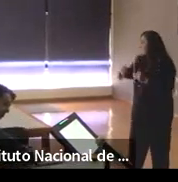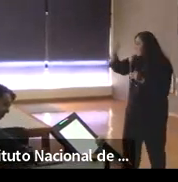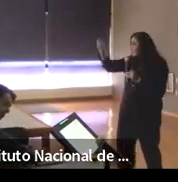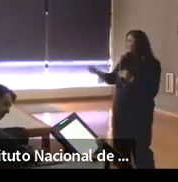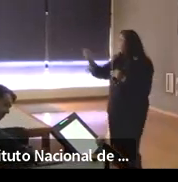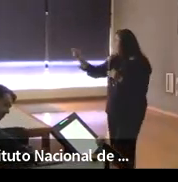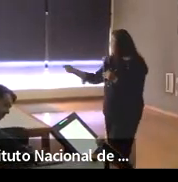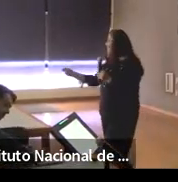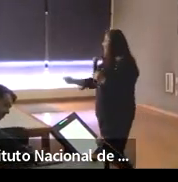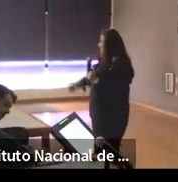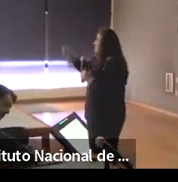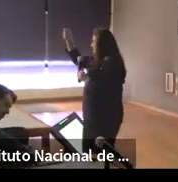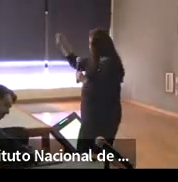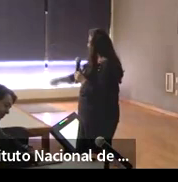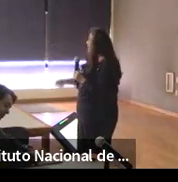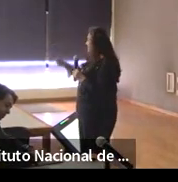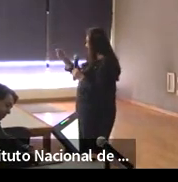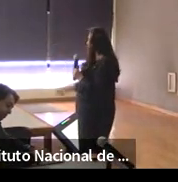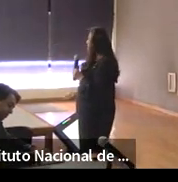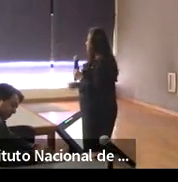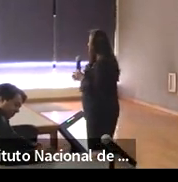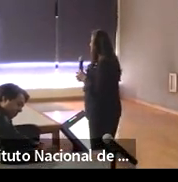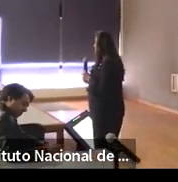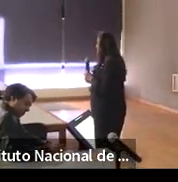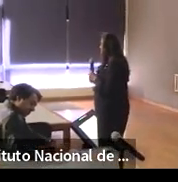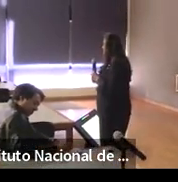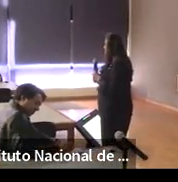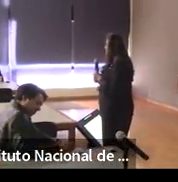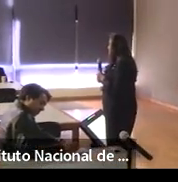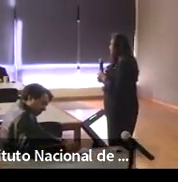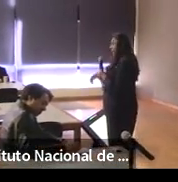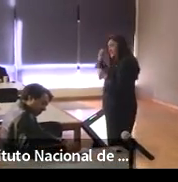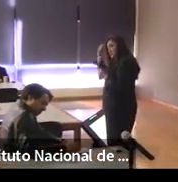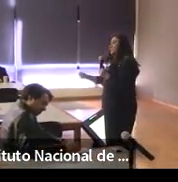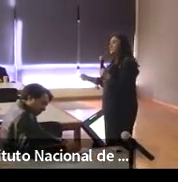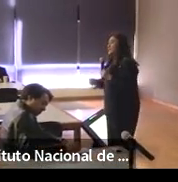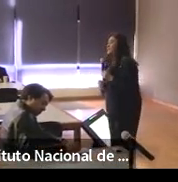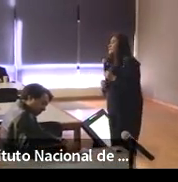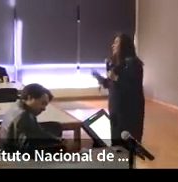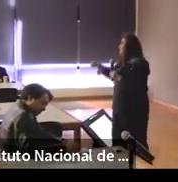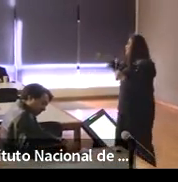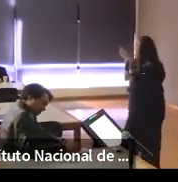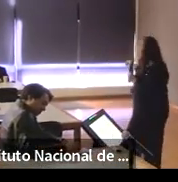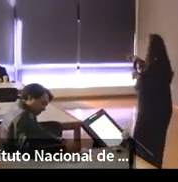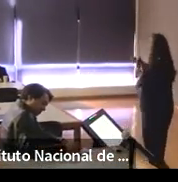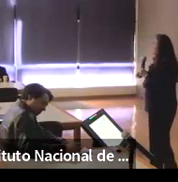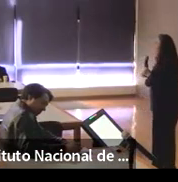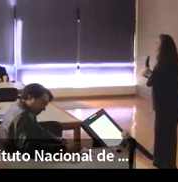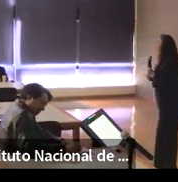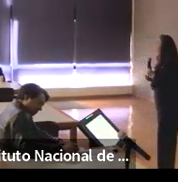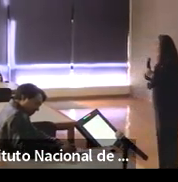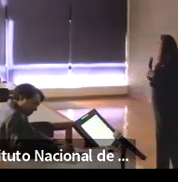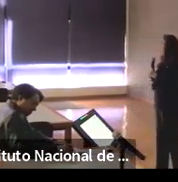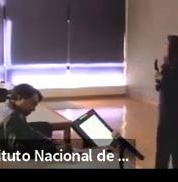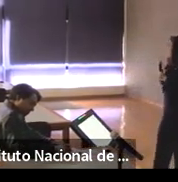quién eres significa de qué eres capaz Cuáles son tus capacidades pero también Cuáles son